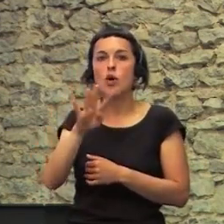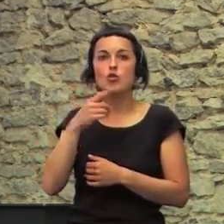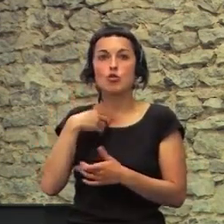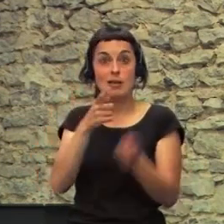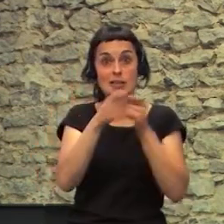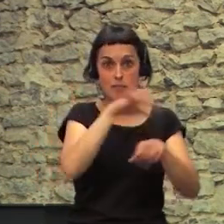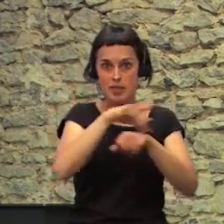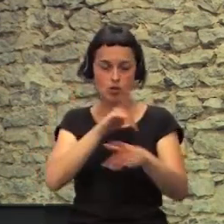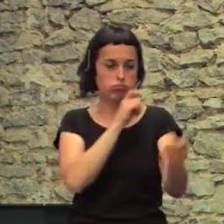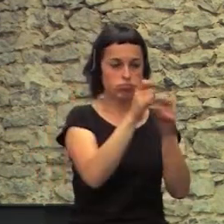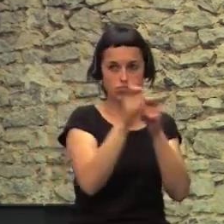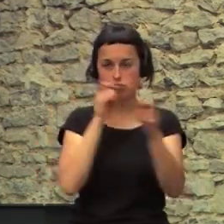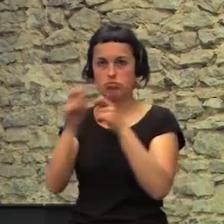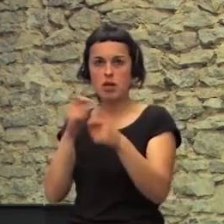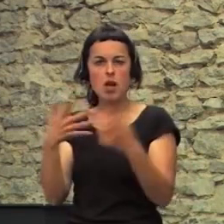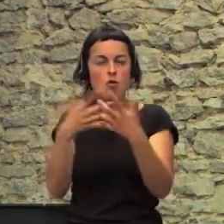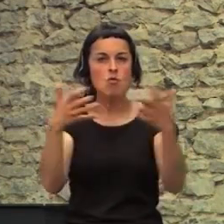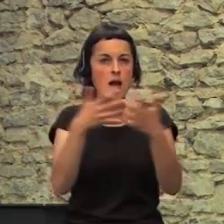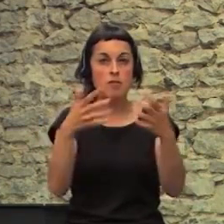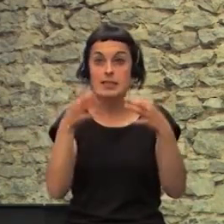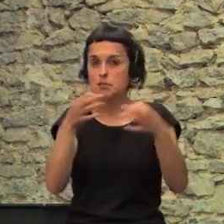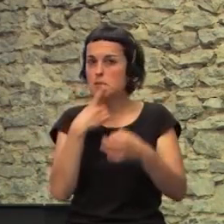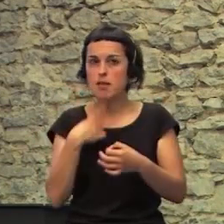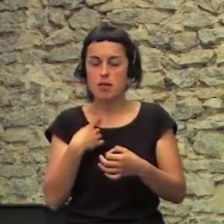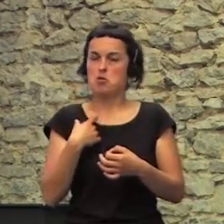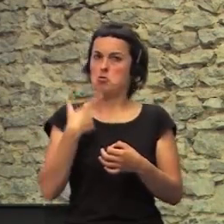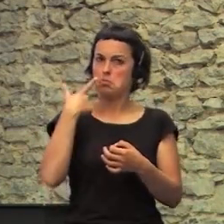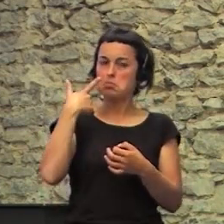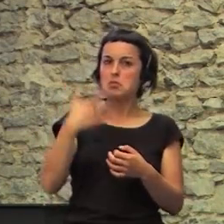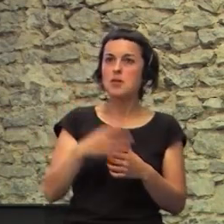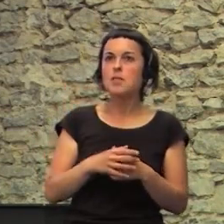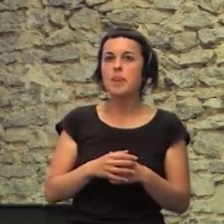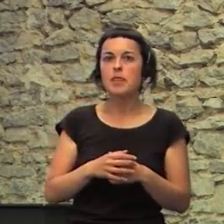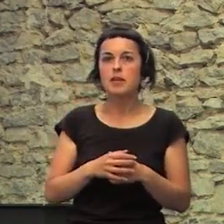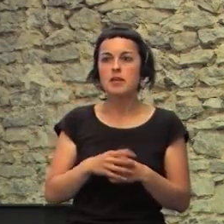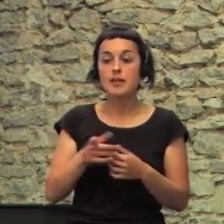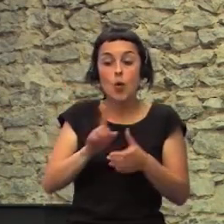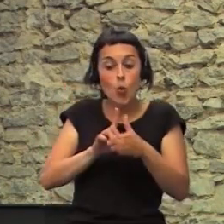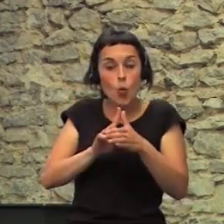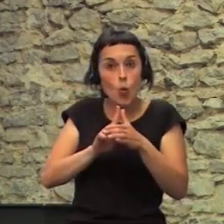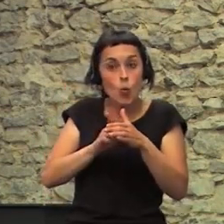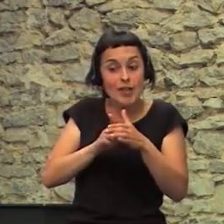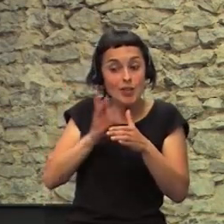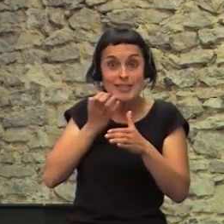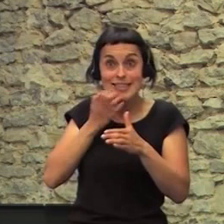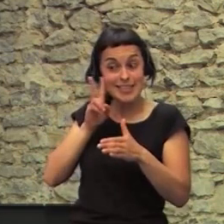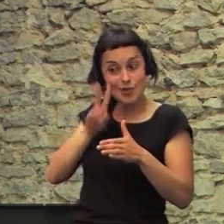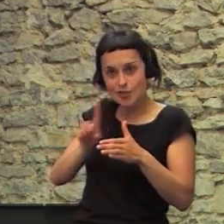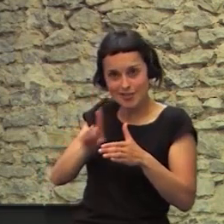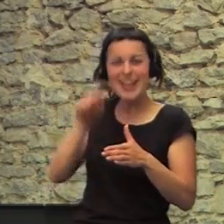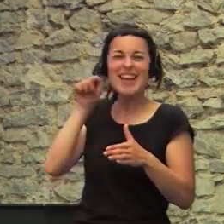que una de las frases que más me llamaron la atención es que siempre me decían que un clítoris es un clítoris cuando no se ve. Un clítoris no se tiene que